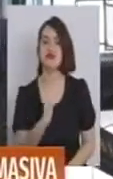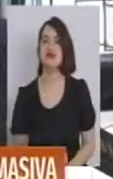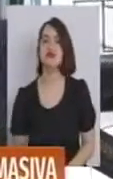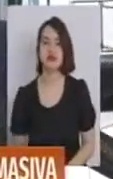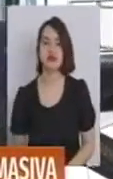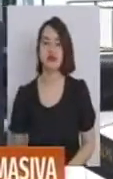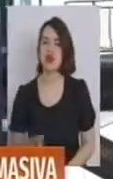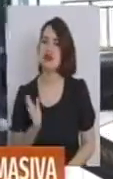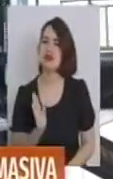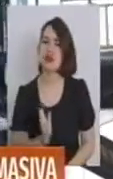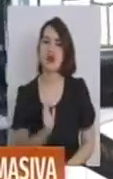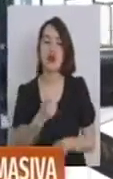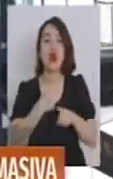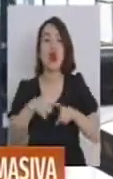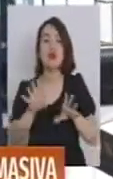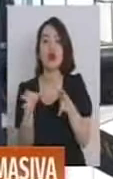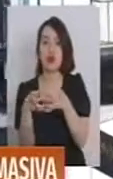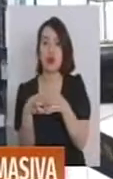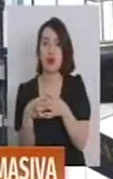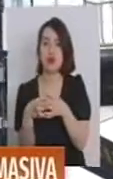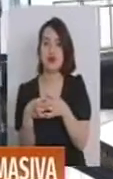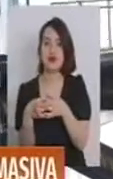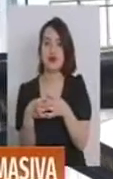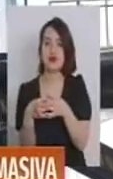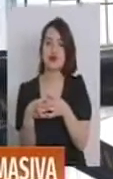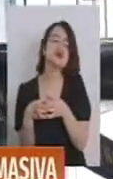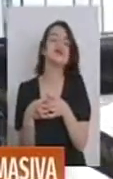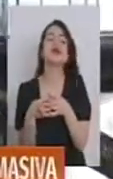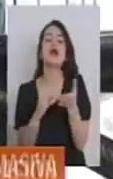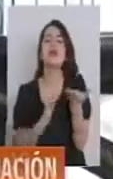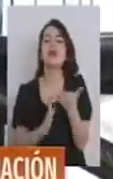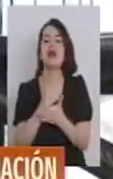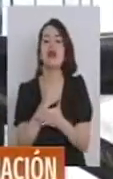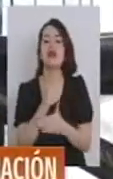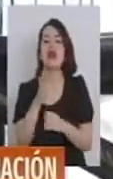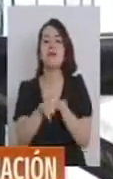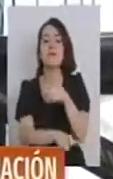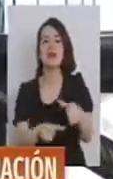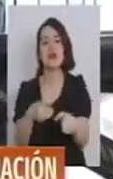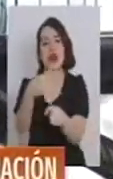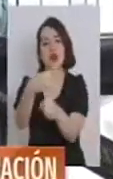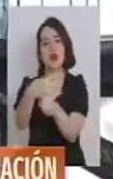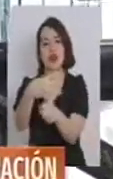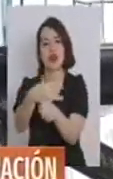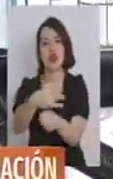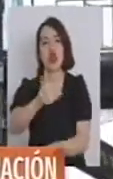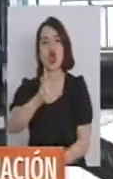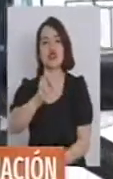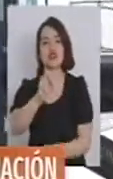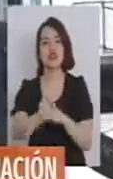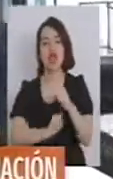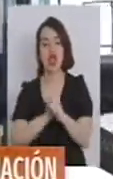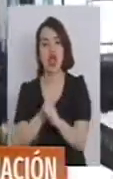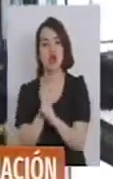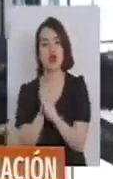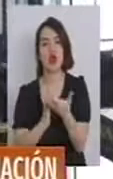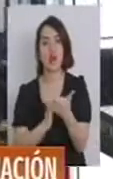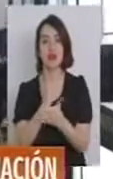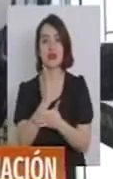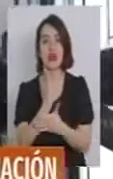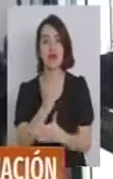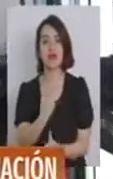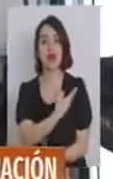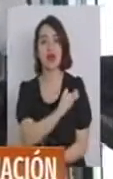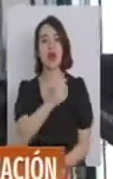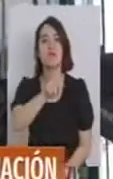vamos a seguir con otros grupos, partiendo por los adultos mayores de 80 años que empezaremos a vacunar